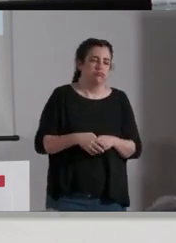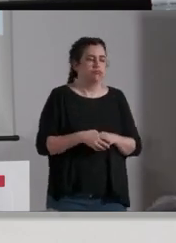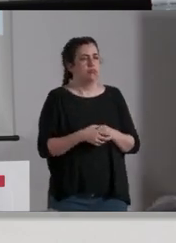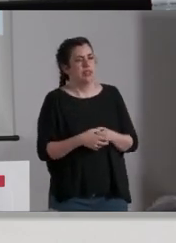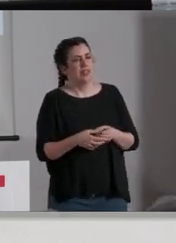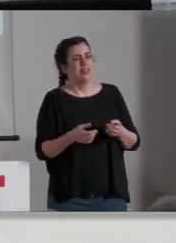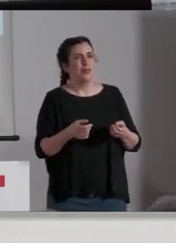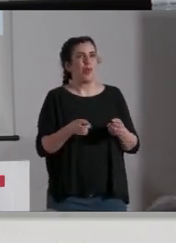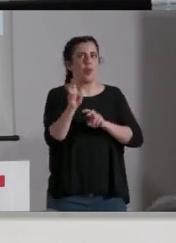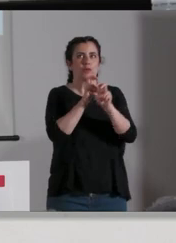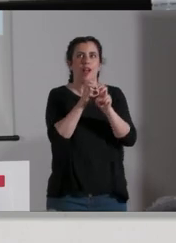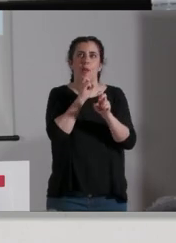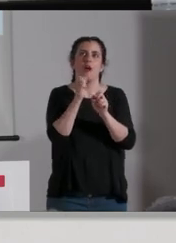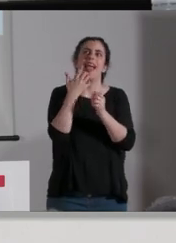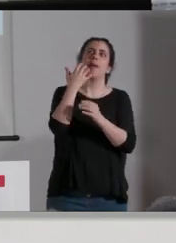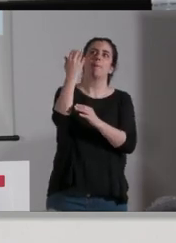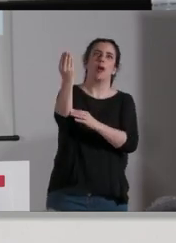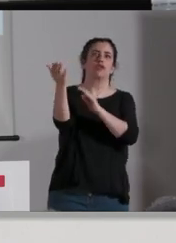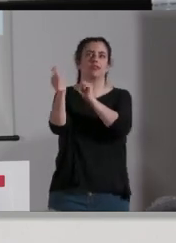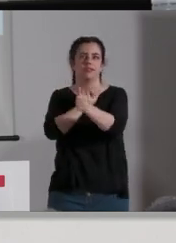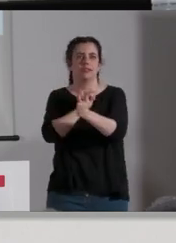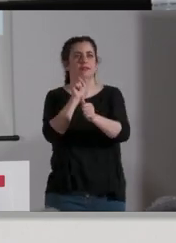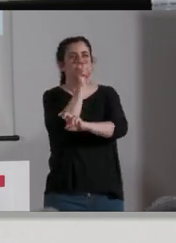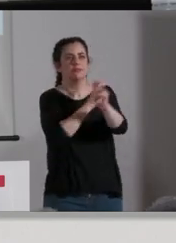buscar ejemplos y referentes cuesta